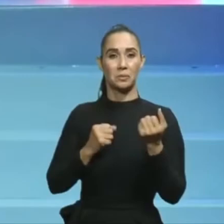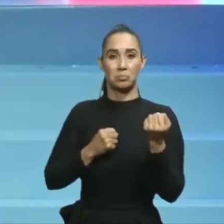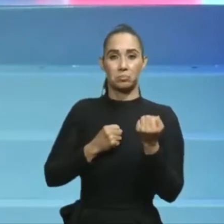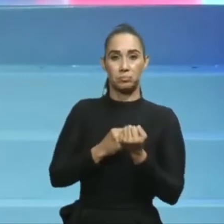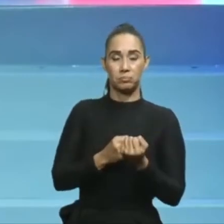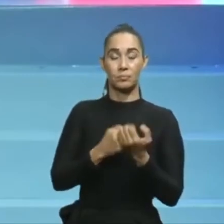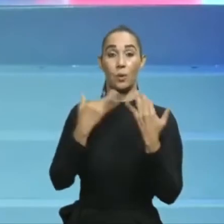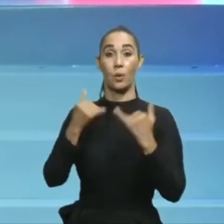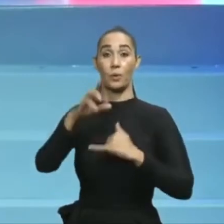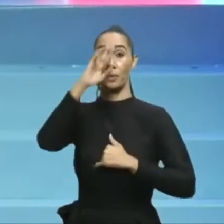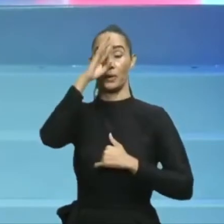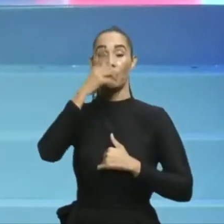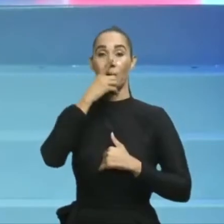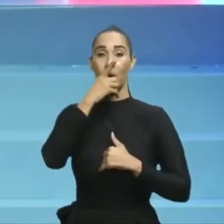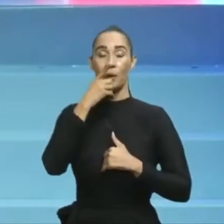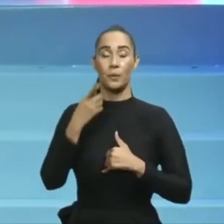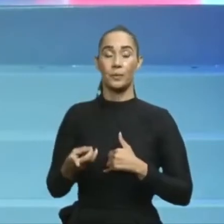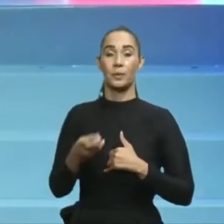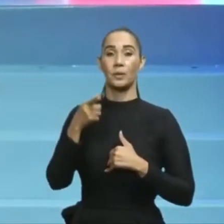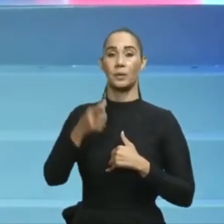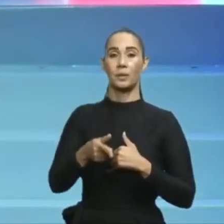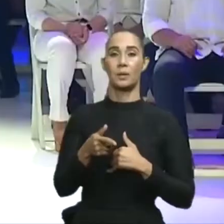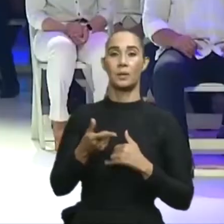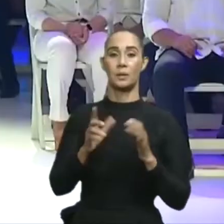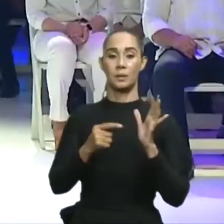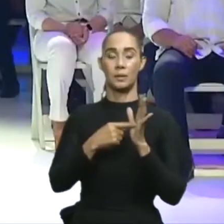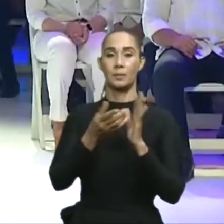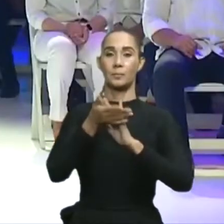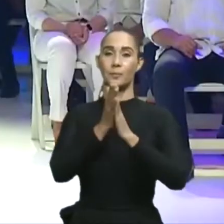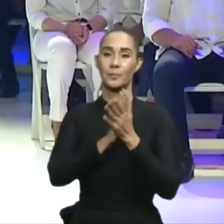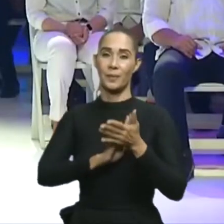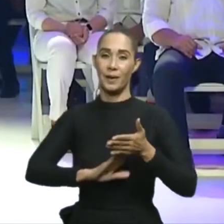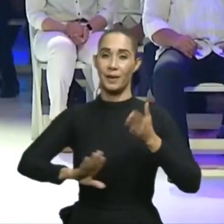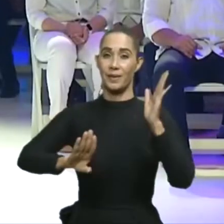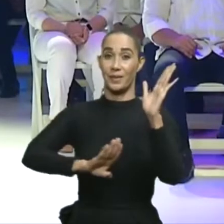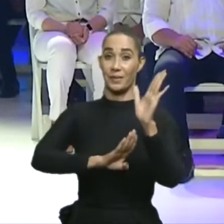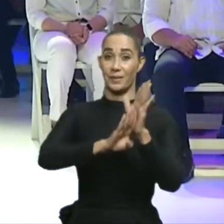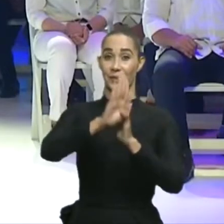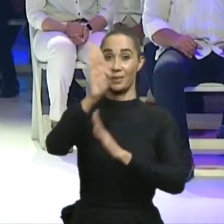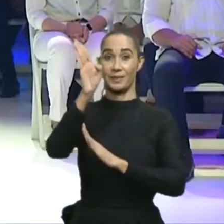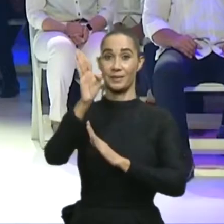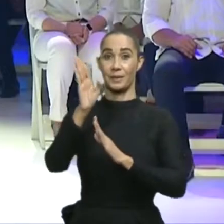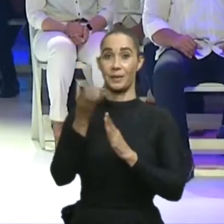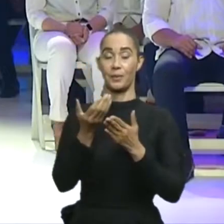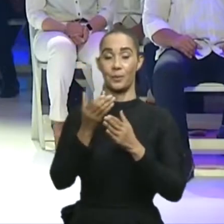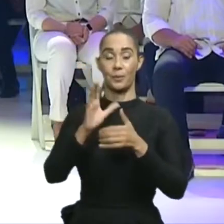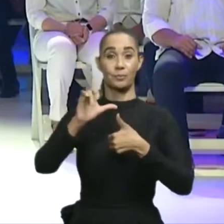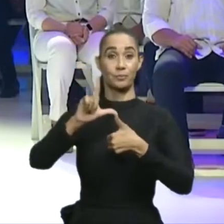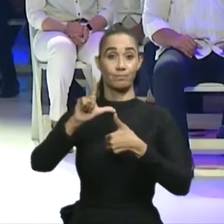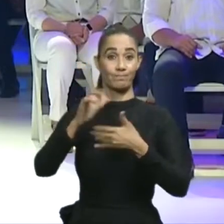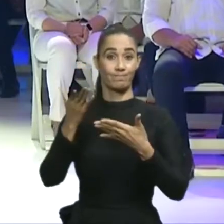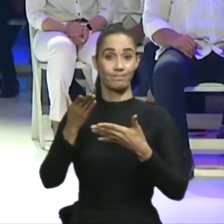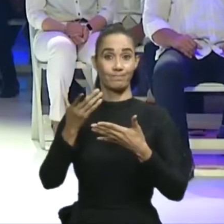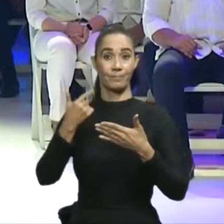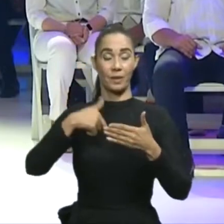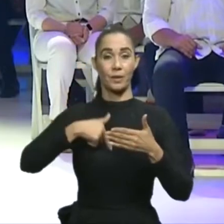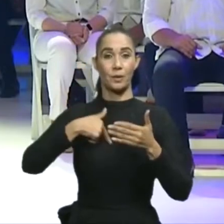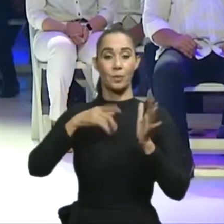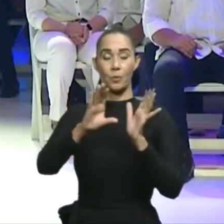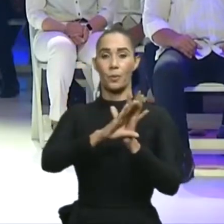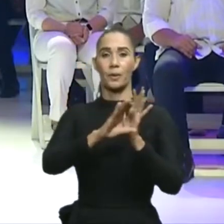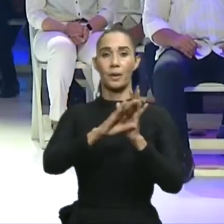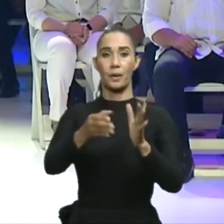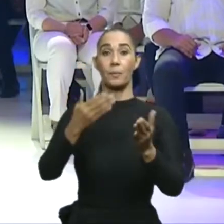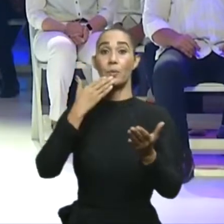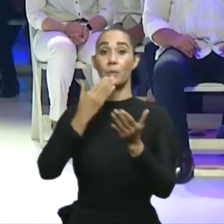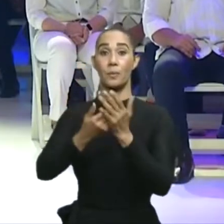república dominicana es un oasis de paz y de progreso en una convulsionada latinoamérica son los referentes de